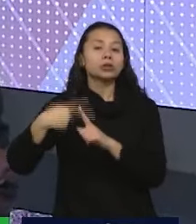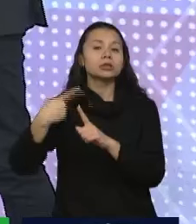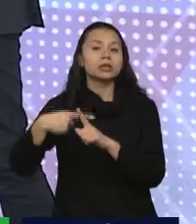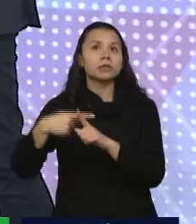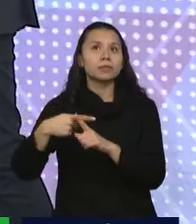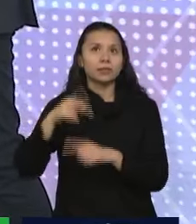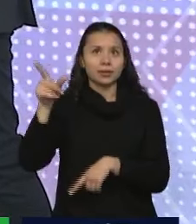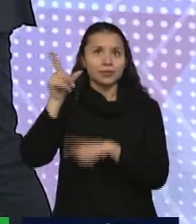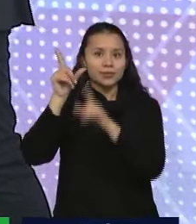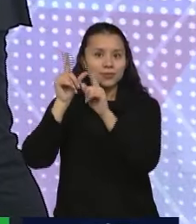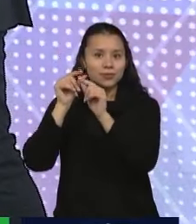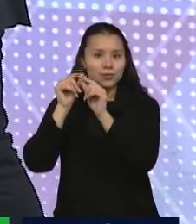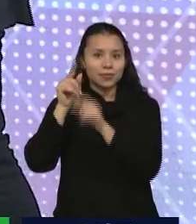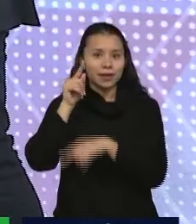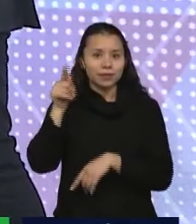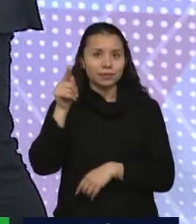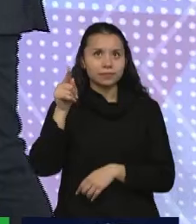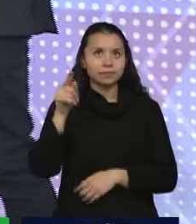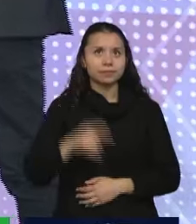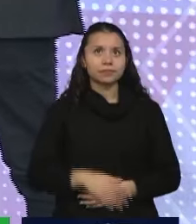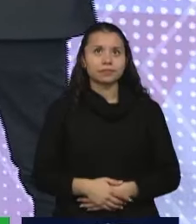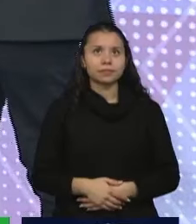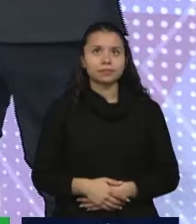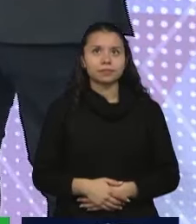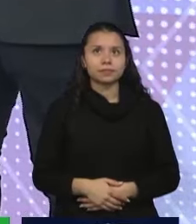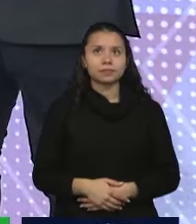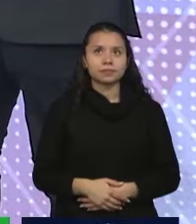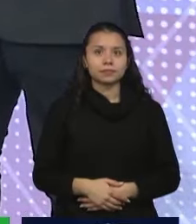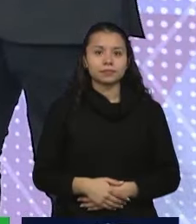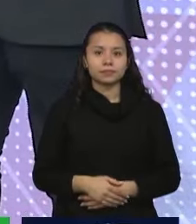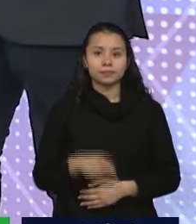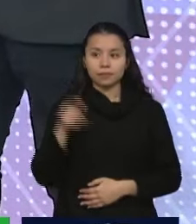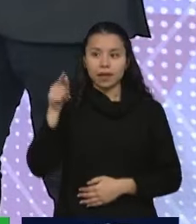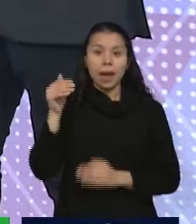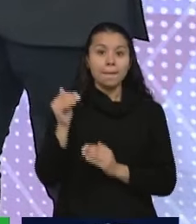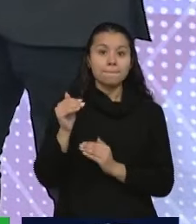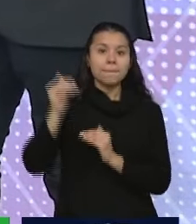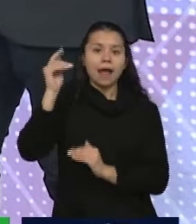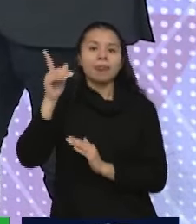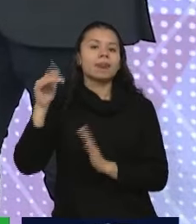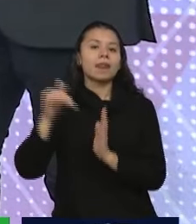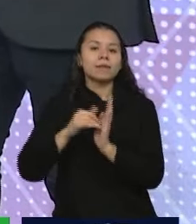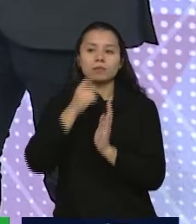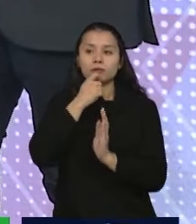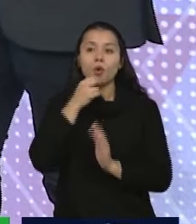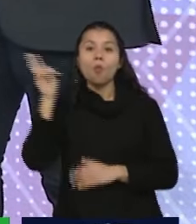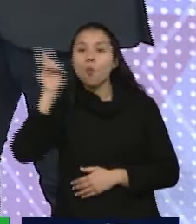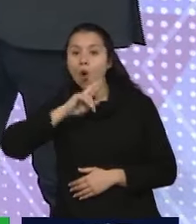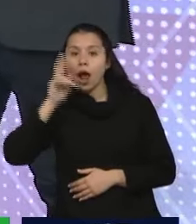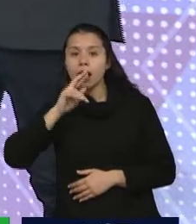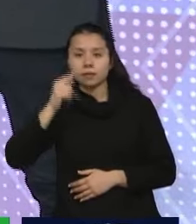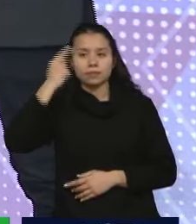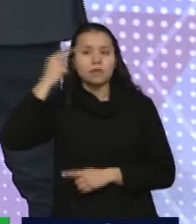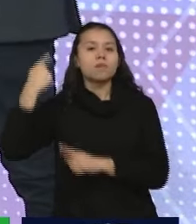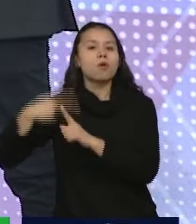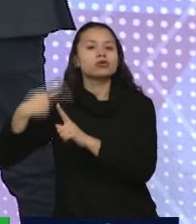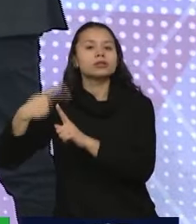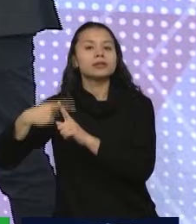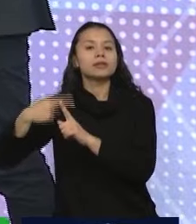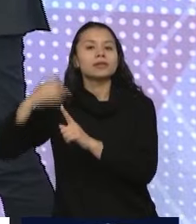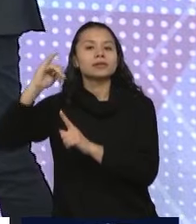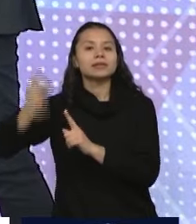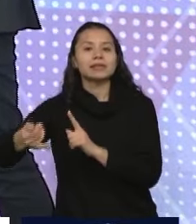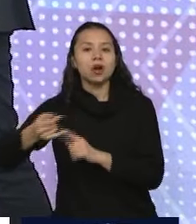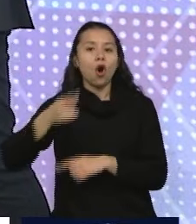número se amplía cuando esto lo separás por sexo. Ajá. ¿Sí? Las mujeres son más optimistas, esa brecha es mucho